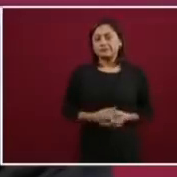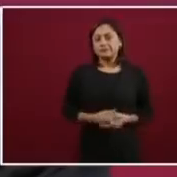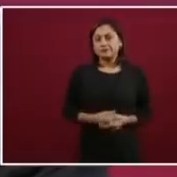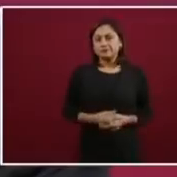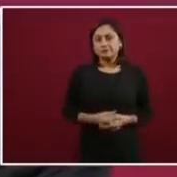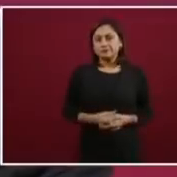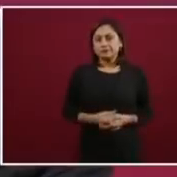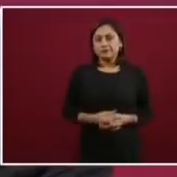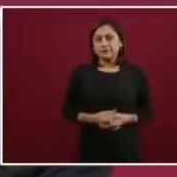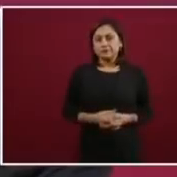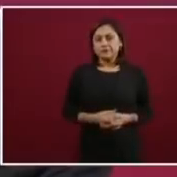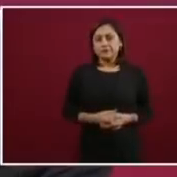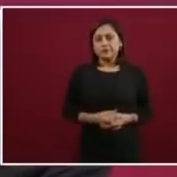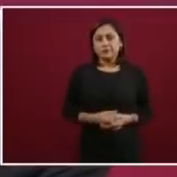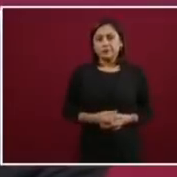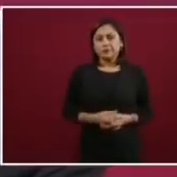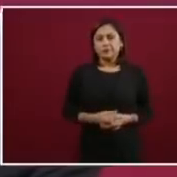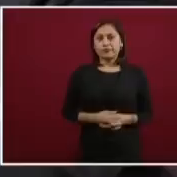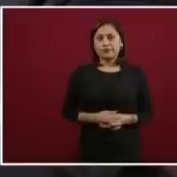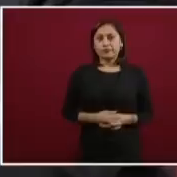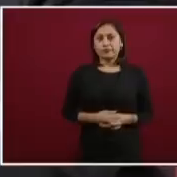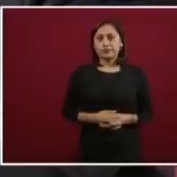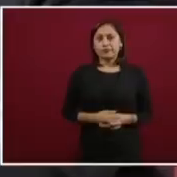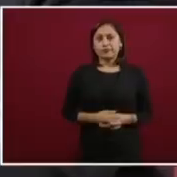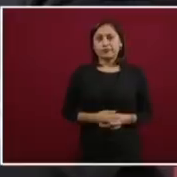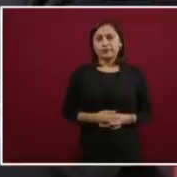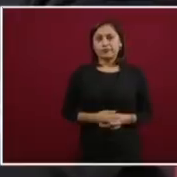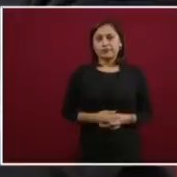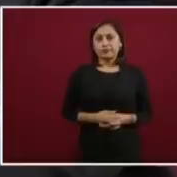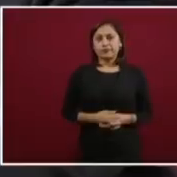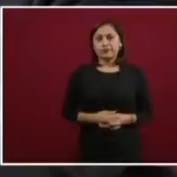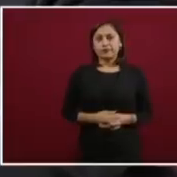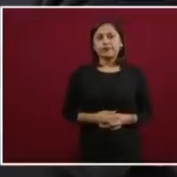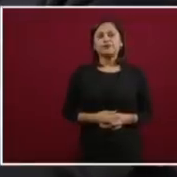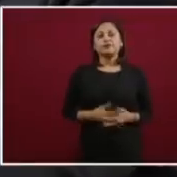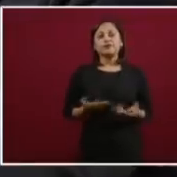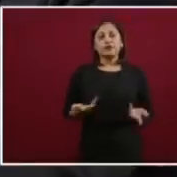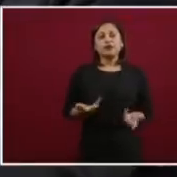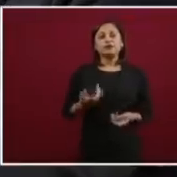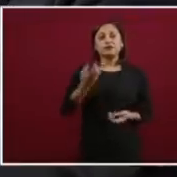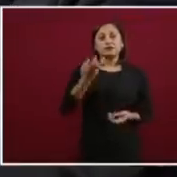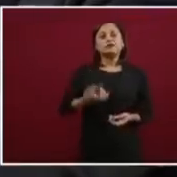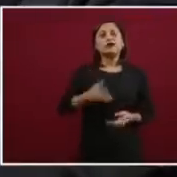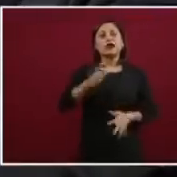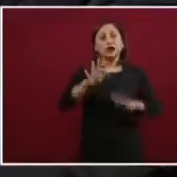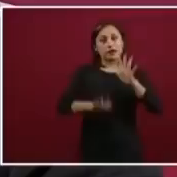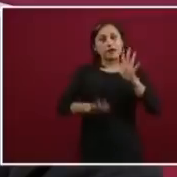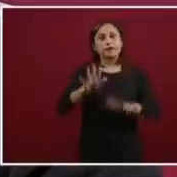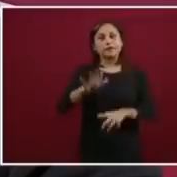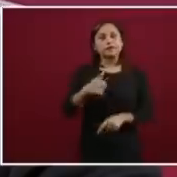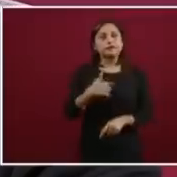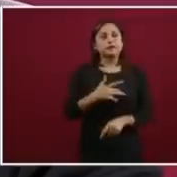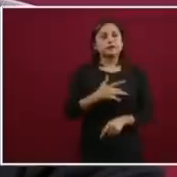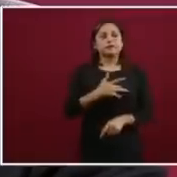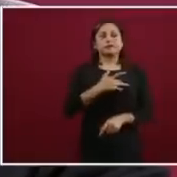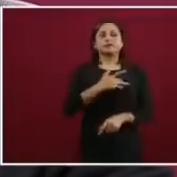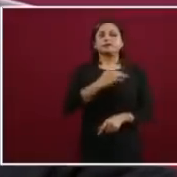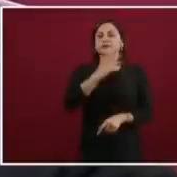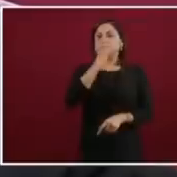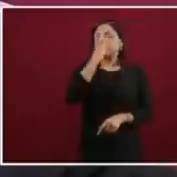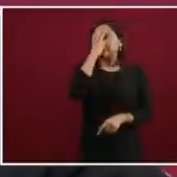y esto a mí me apena aunque se trate de